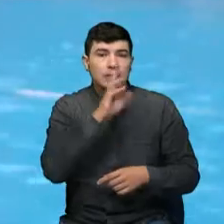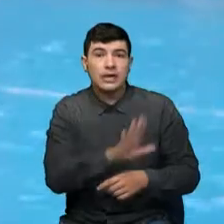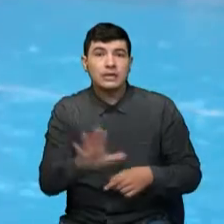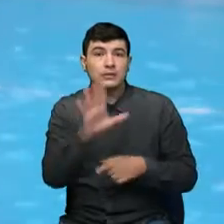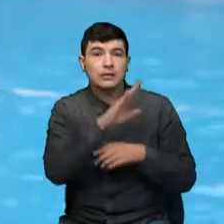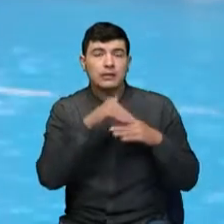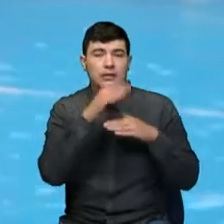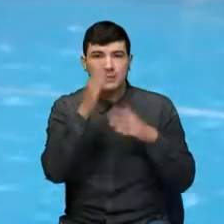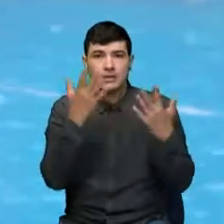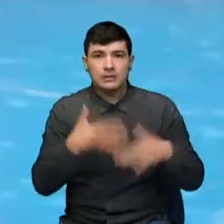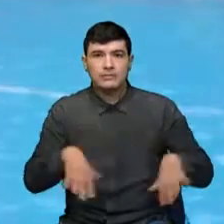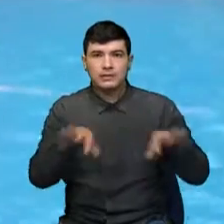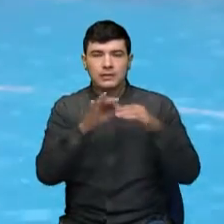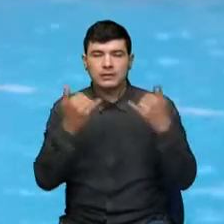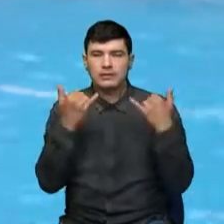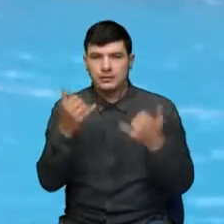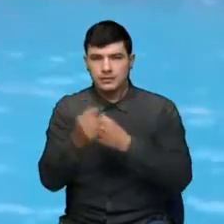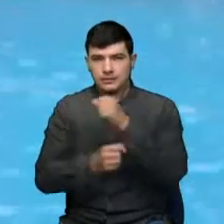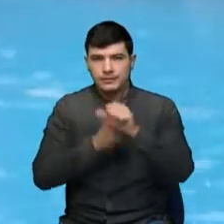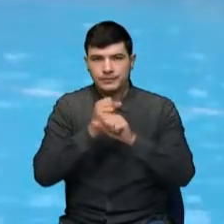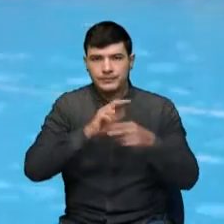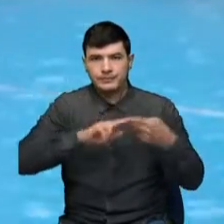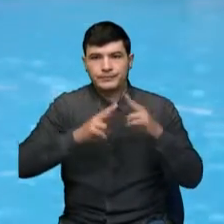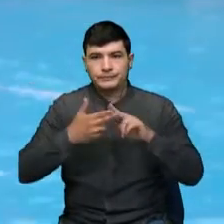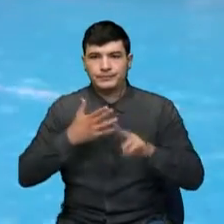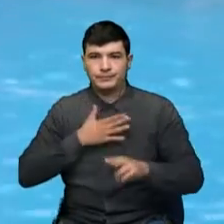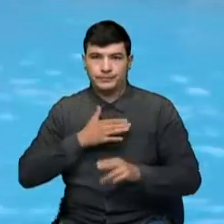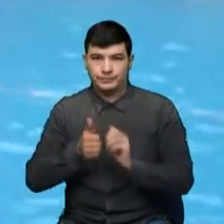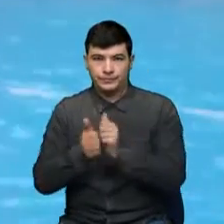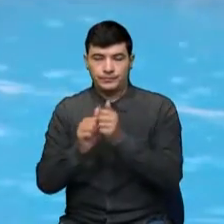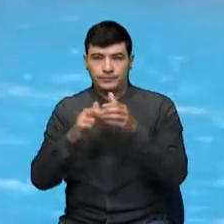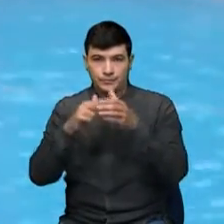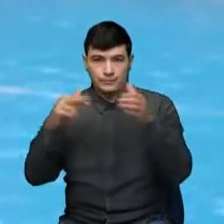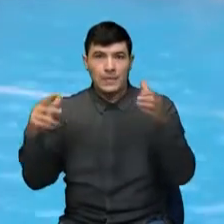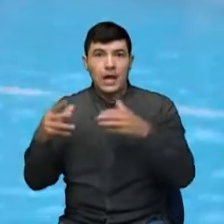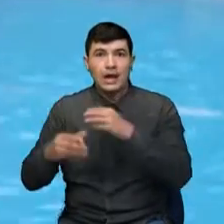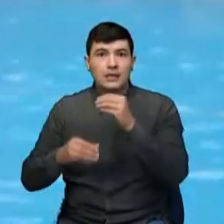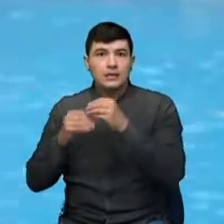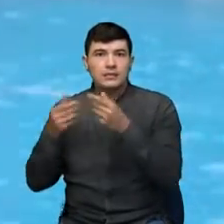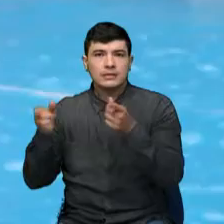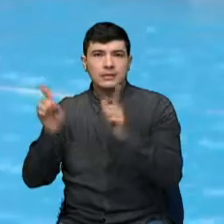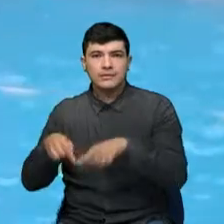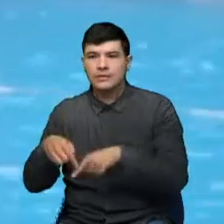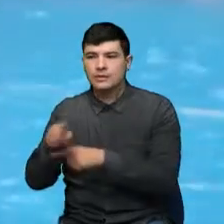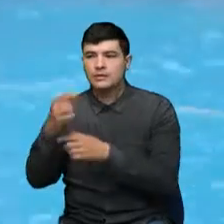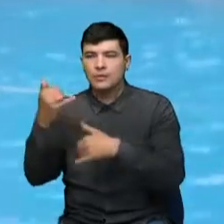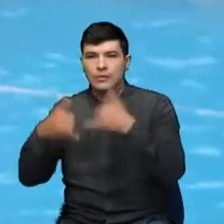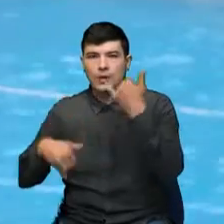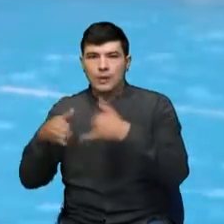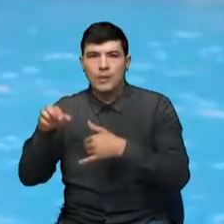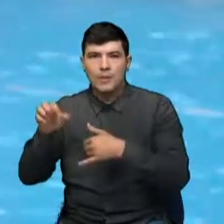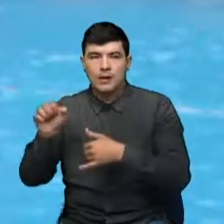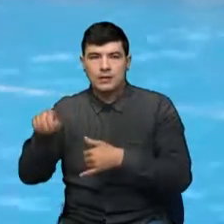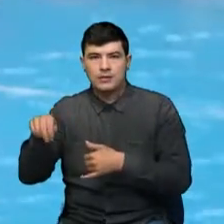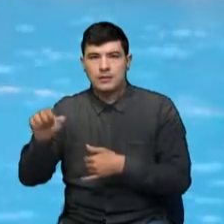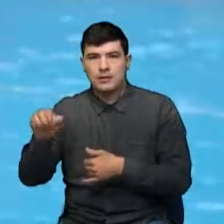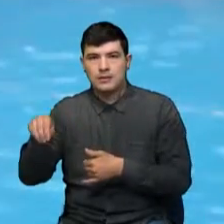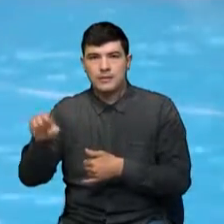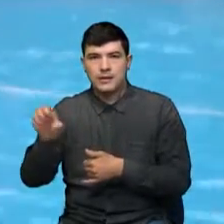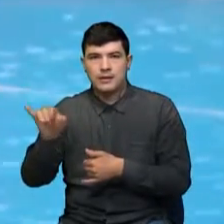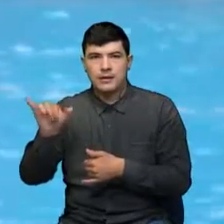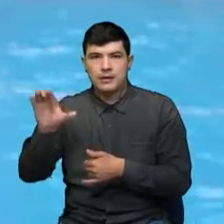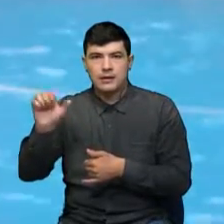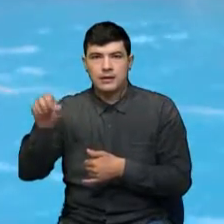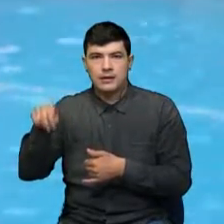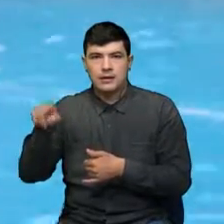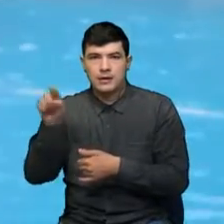importante de este año en lo que me respecta a mí. También se vienen lo que son los Juegos Panamericanos en Lima y pues estoy muy cerca de